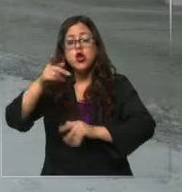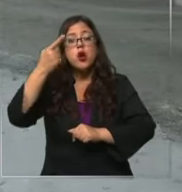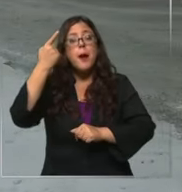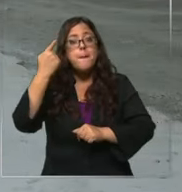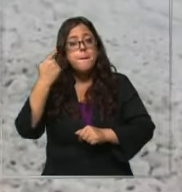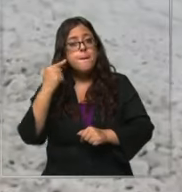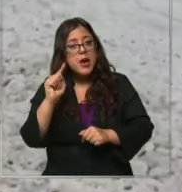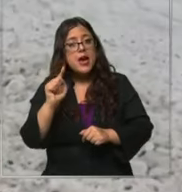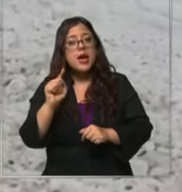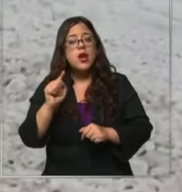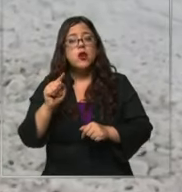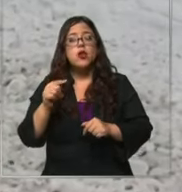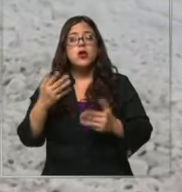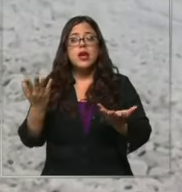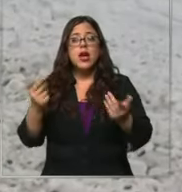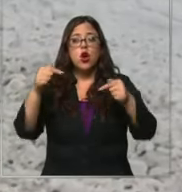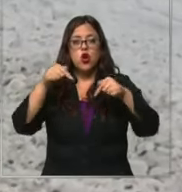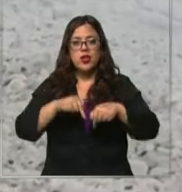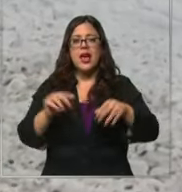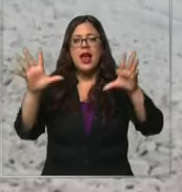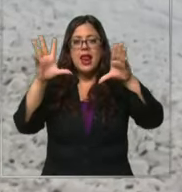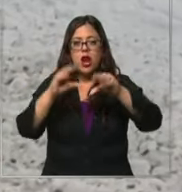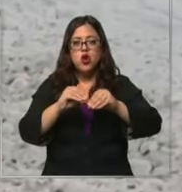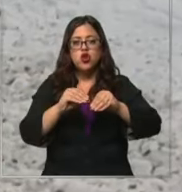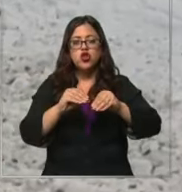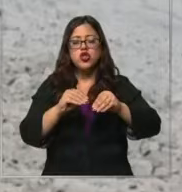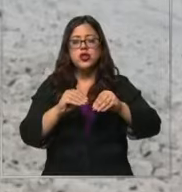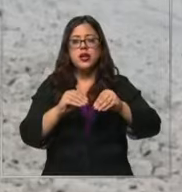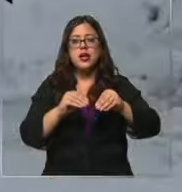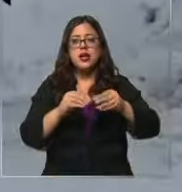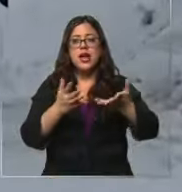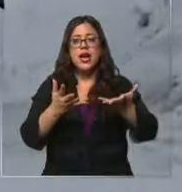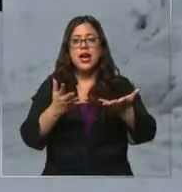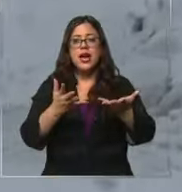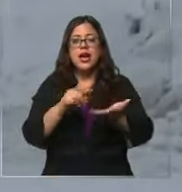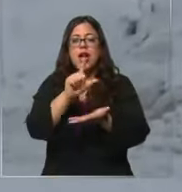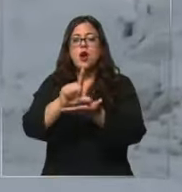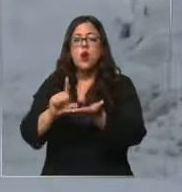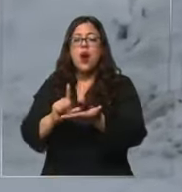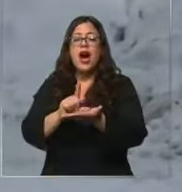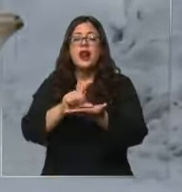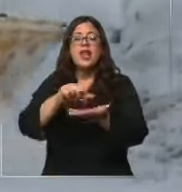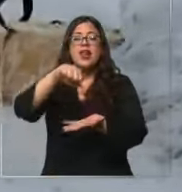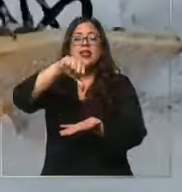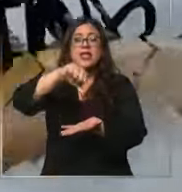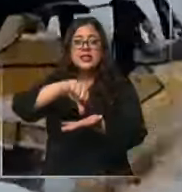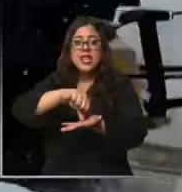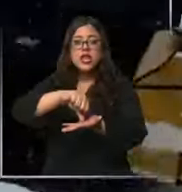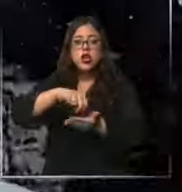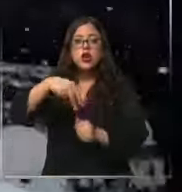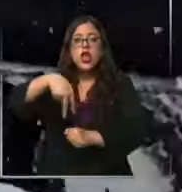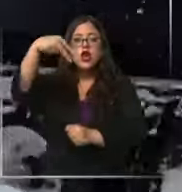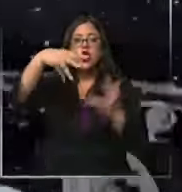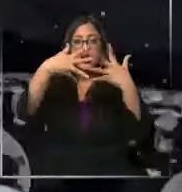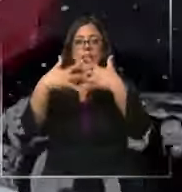que llegue durante esta noche, especialmente en las zonas del centro y del norte de Estados